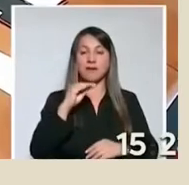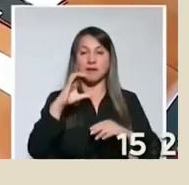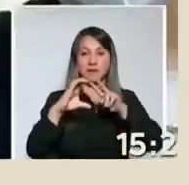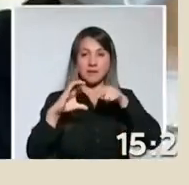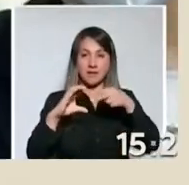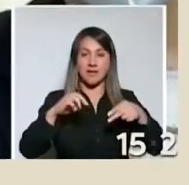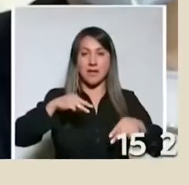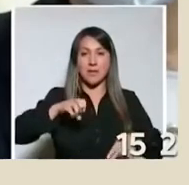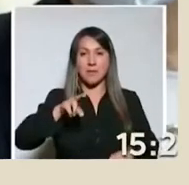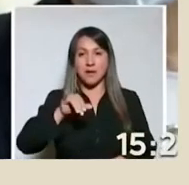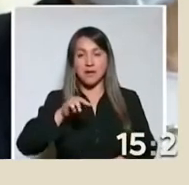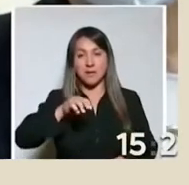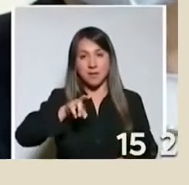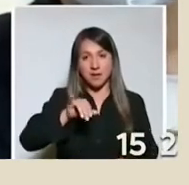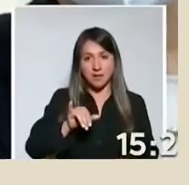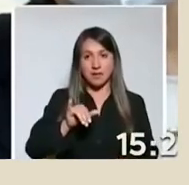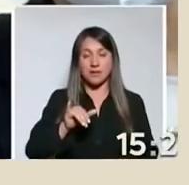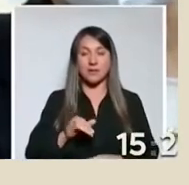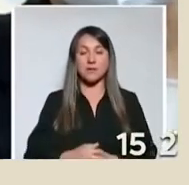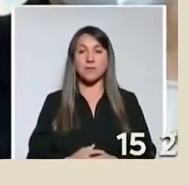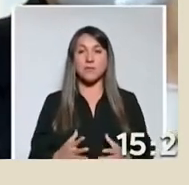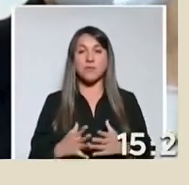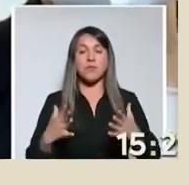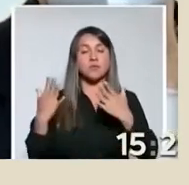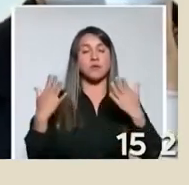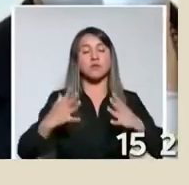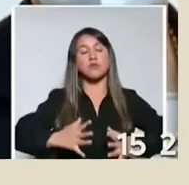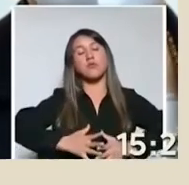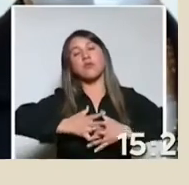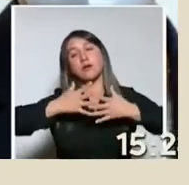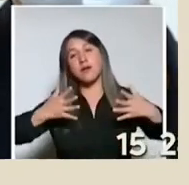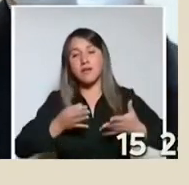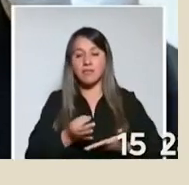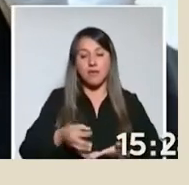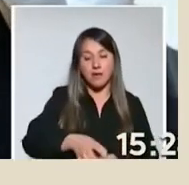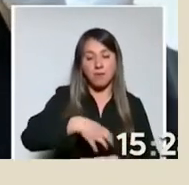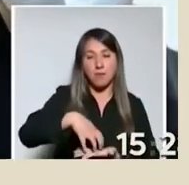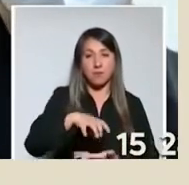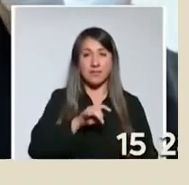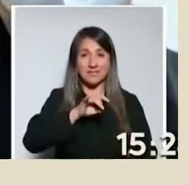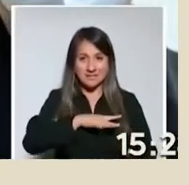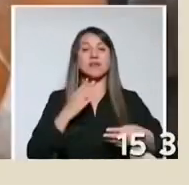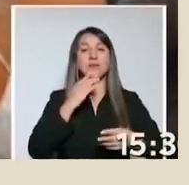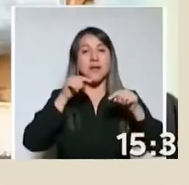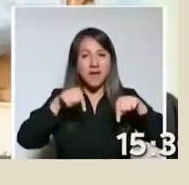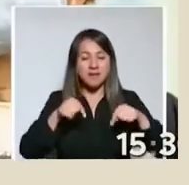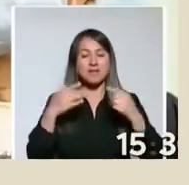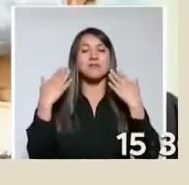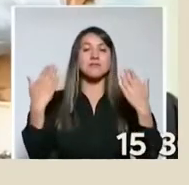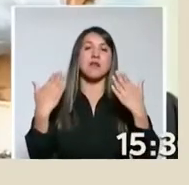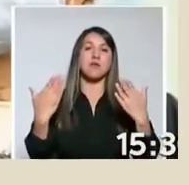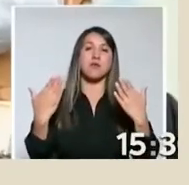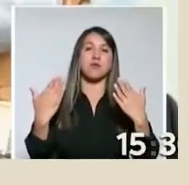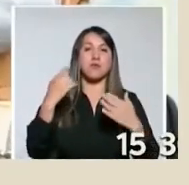sentido marcar que lo que se está reformando es la constitución de 1980 que estaba vigente desde la última dictadura, algo que por ahí nos resulta un poco extraño